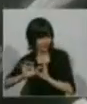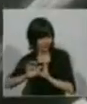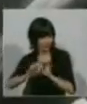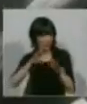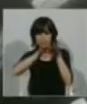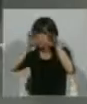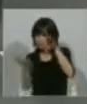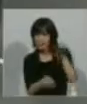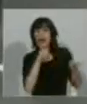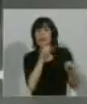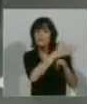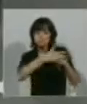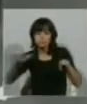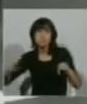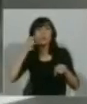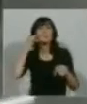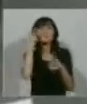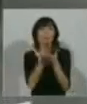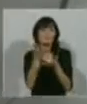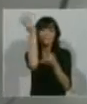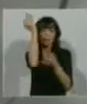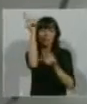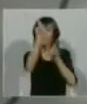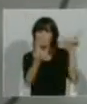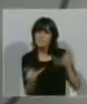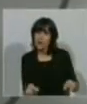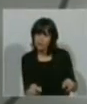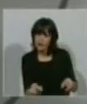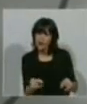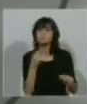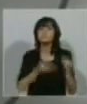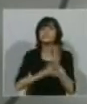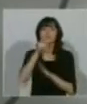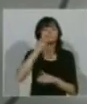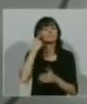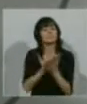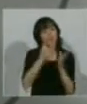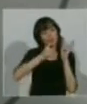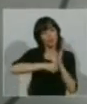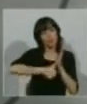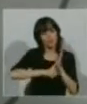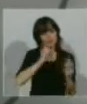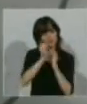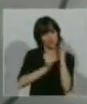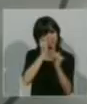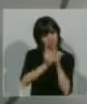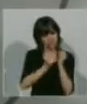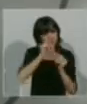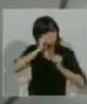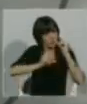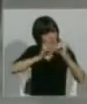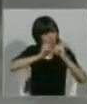de fibra óptica que nos va mostrando año por año cómo pasa. Bueno, aquí estamos viendo un documental que explica cómo